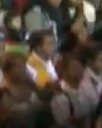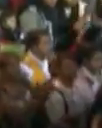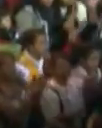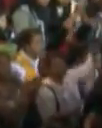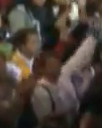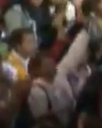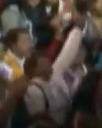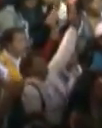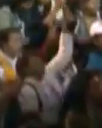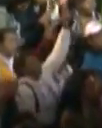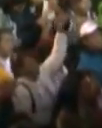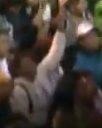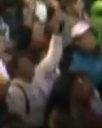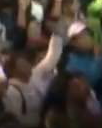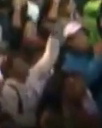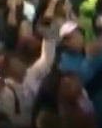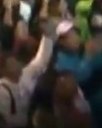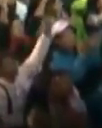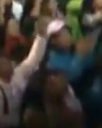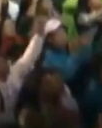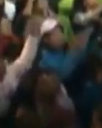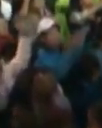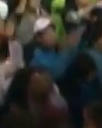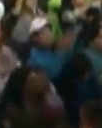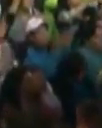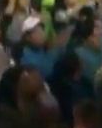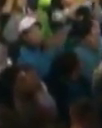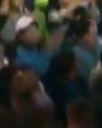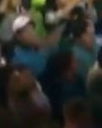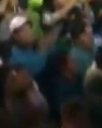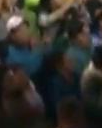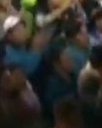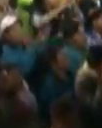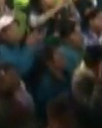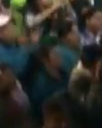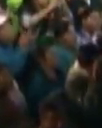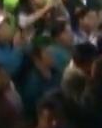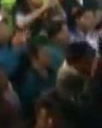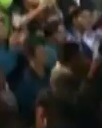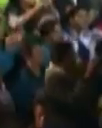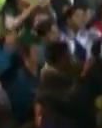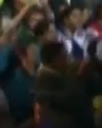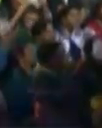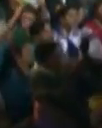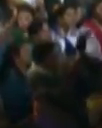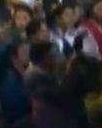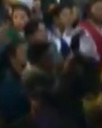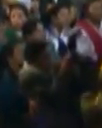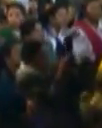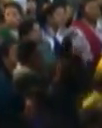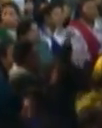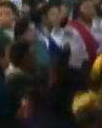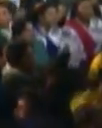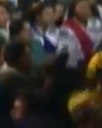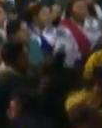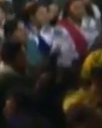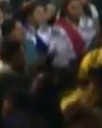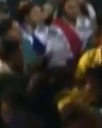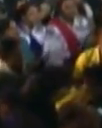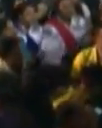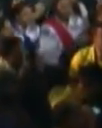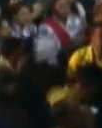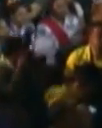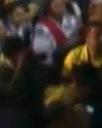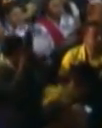por ecuatorianos. Proyecto hidroeléctrico Sopladora. Energía para el desarrollo, energía para